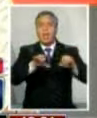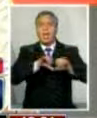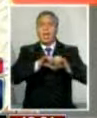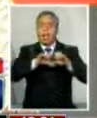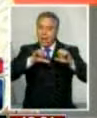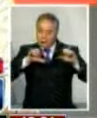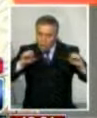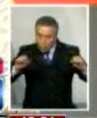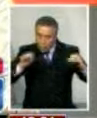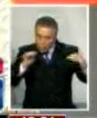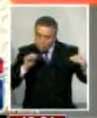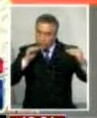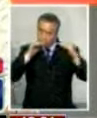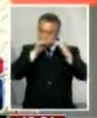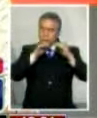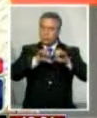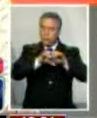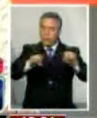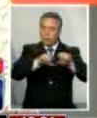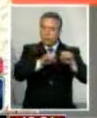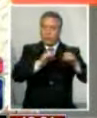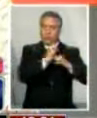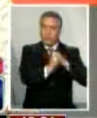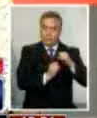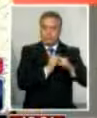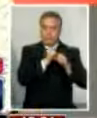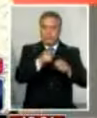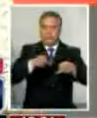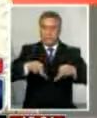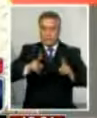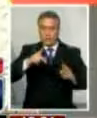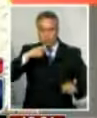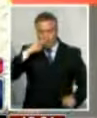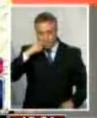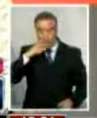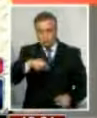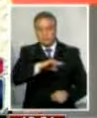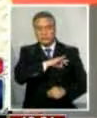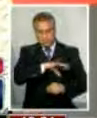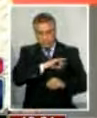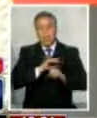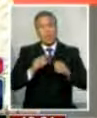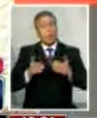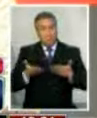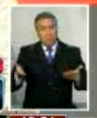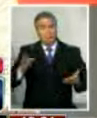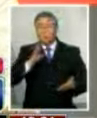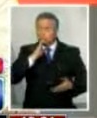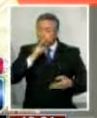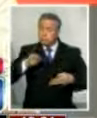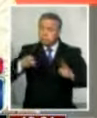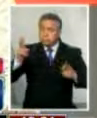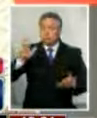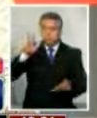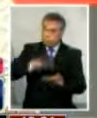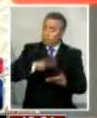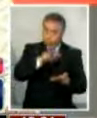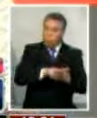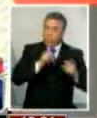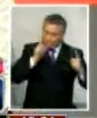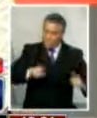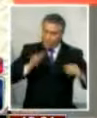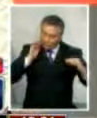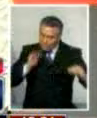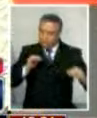Americana de Derechos Humanos y los otros tratados internacionales de derechos humanos que Chile libremente ha ratificado. Y en ese sentido,